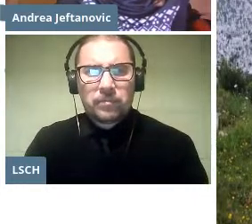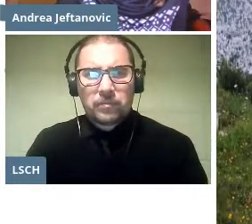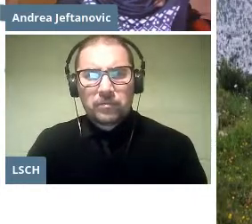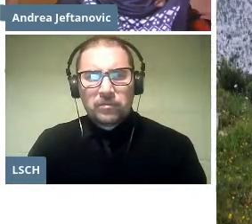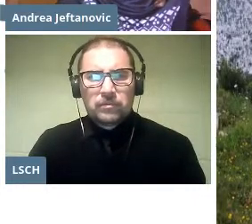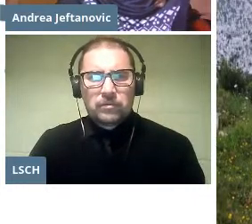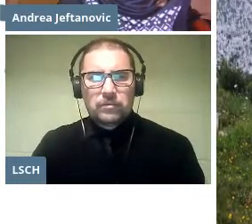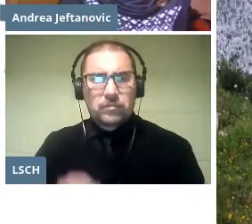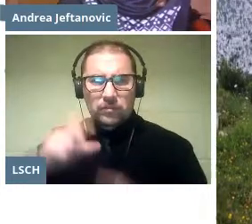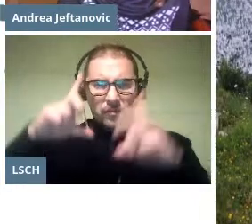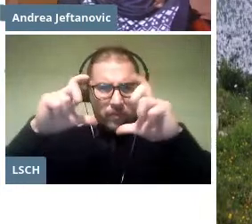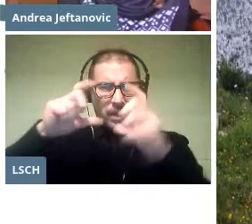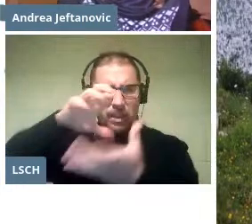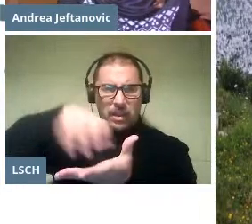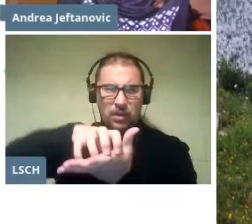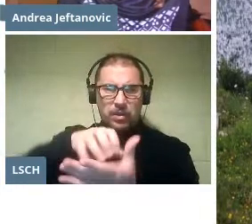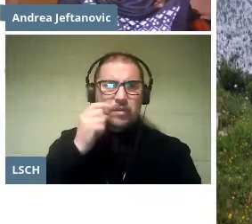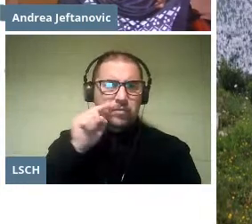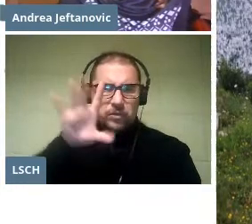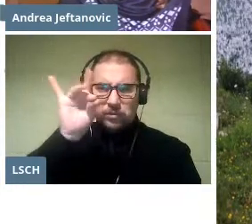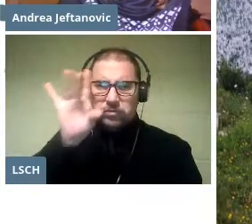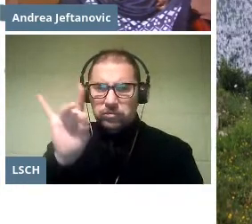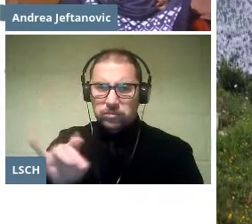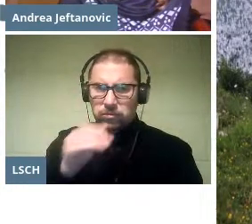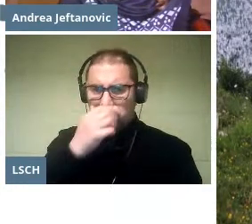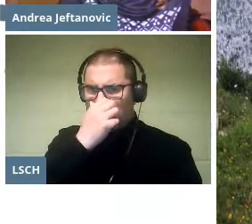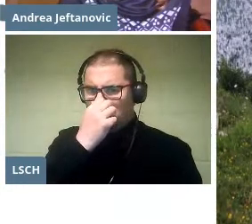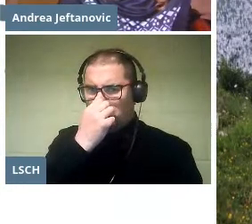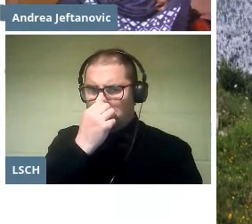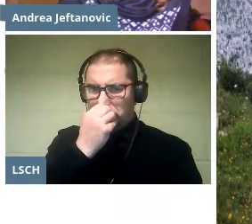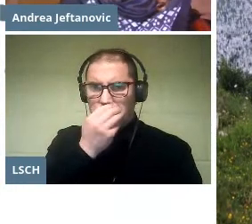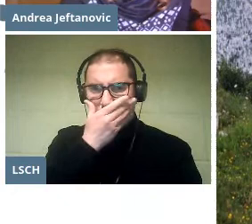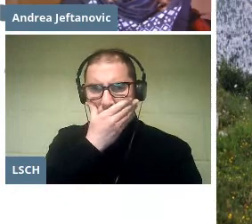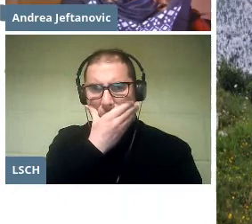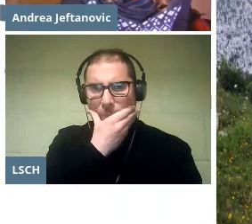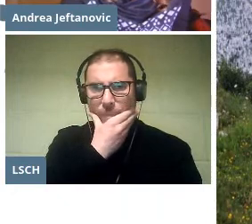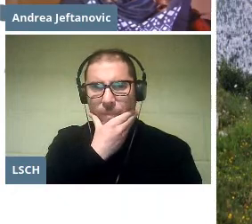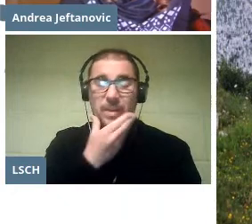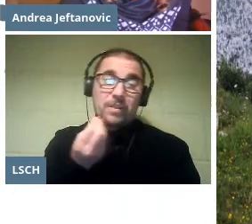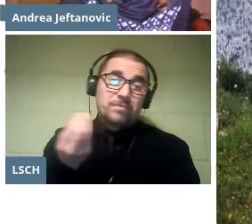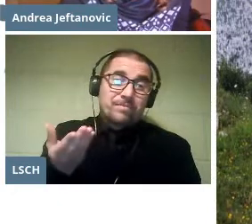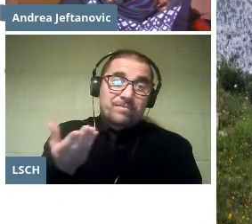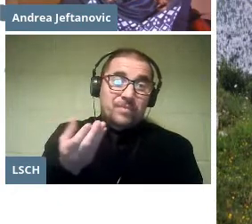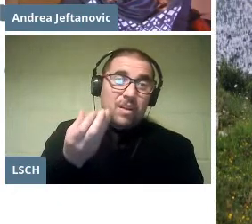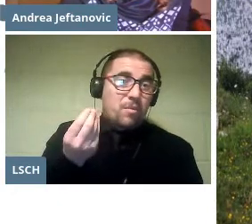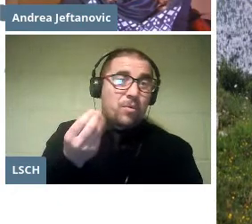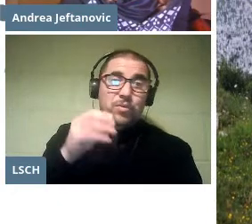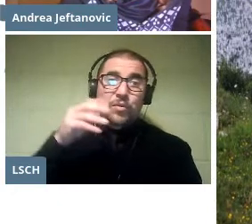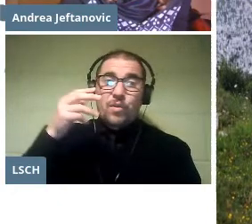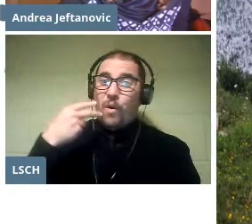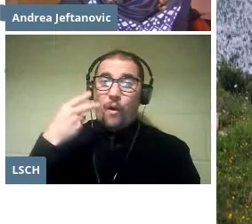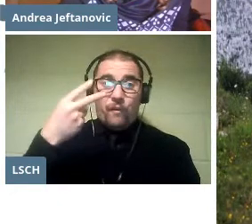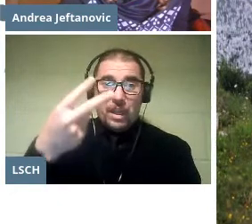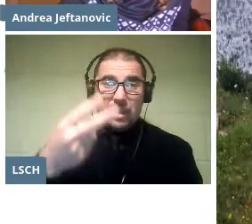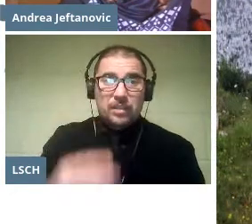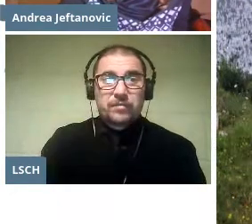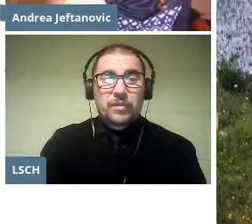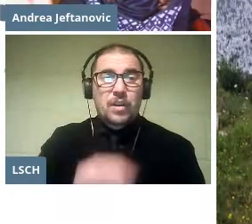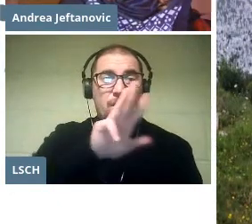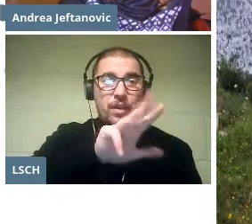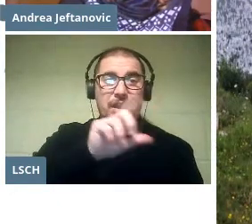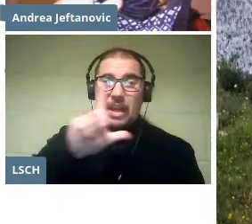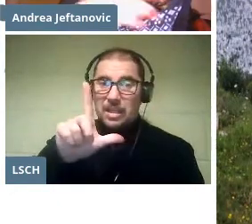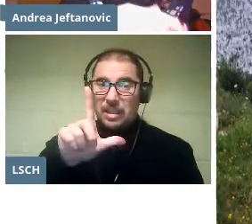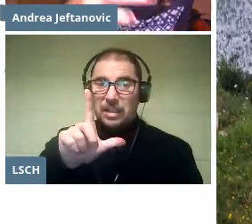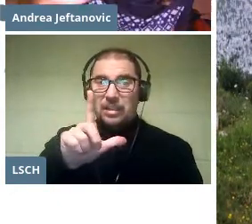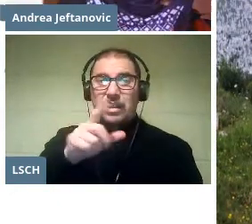Estas son imágenes de la ciudad, lo que uno encontraba en estos, bueno, en muchos de estos viajes. Este fue el primero, 97